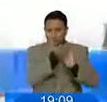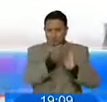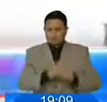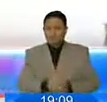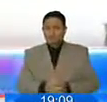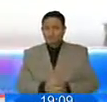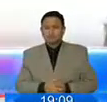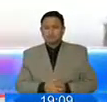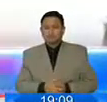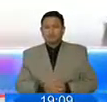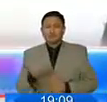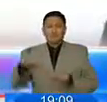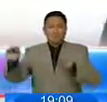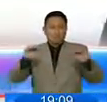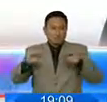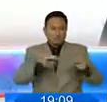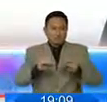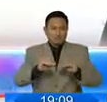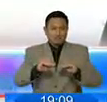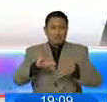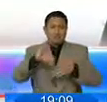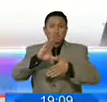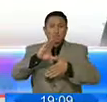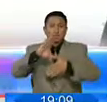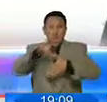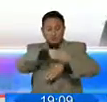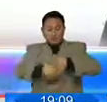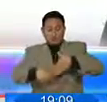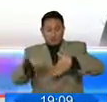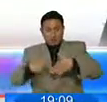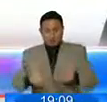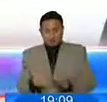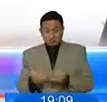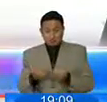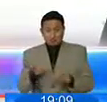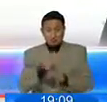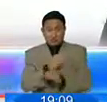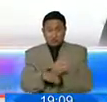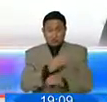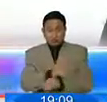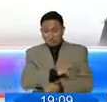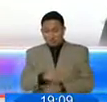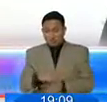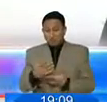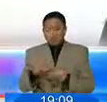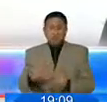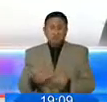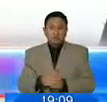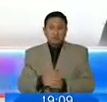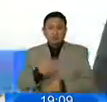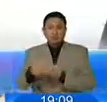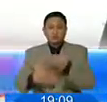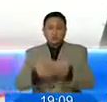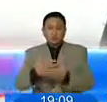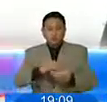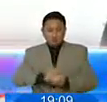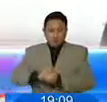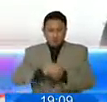países suramericanos para que no hagan cálculos ni esperen a expresar una